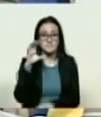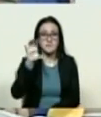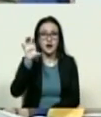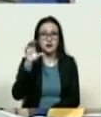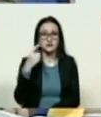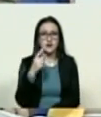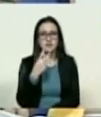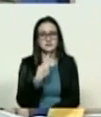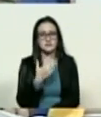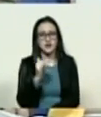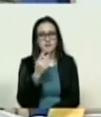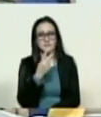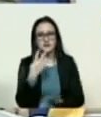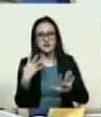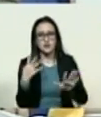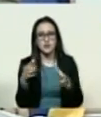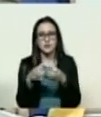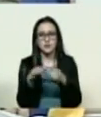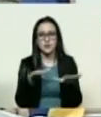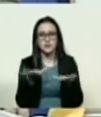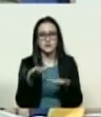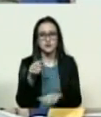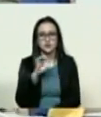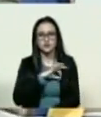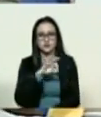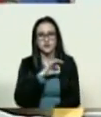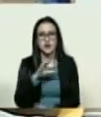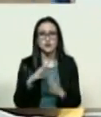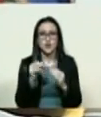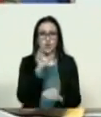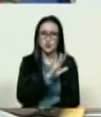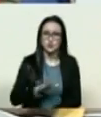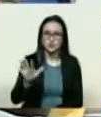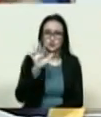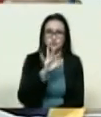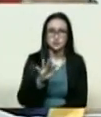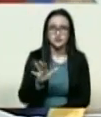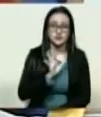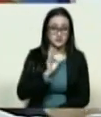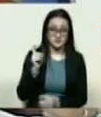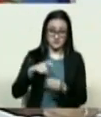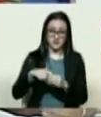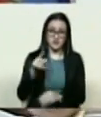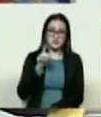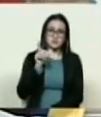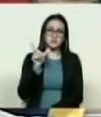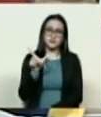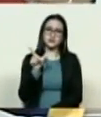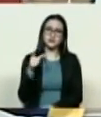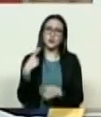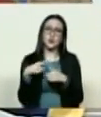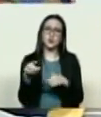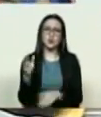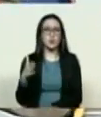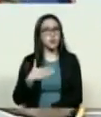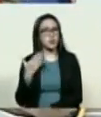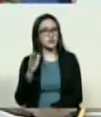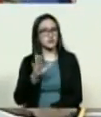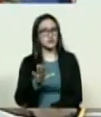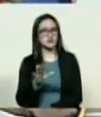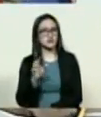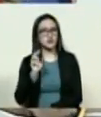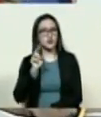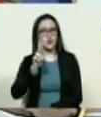29 congresos de movimientos sociales en todo el país. Igual, algunos son militantes del PSUV, otros son de Podemos, otros son de la